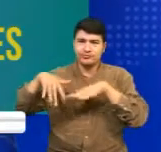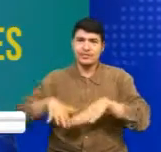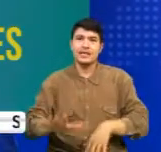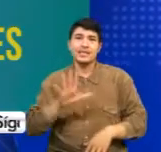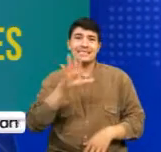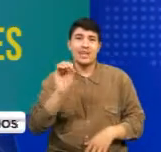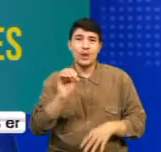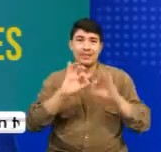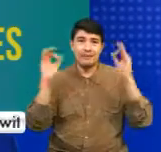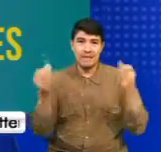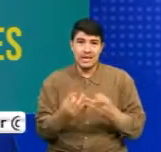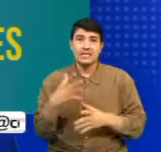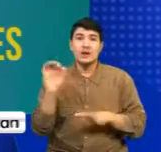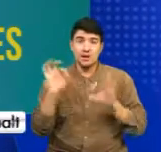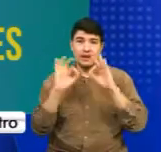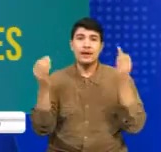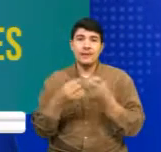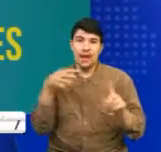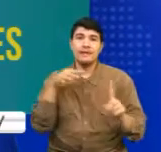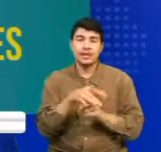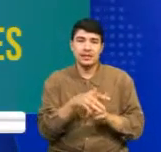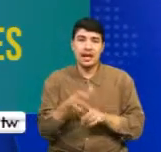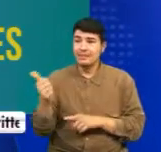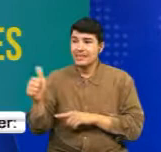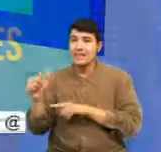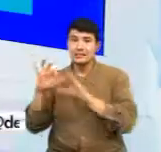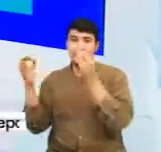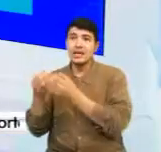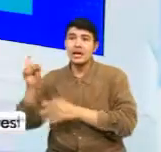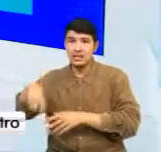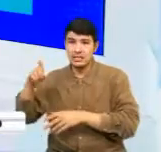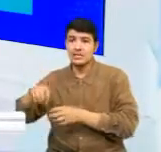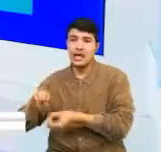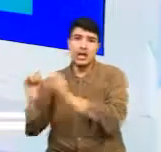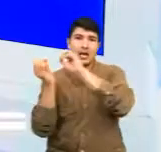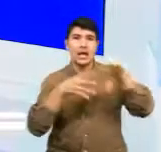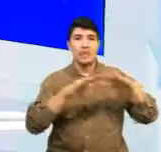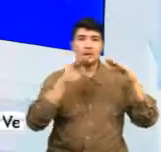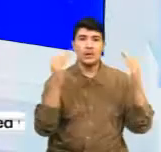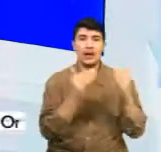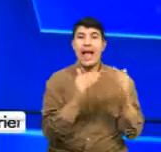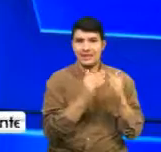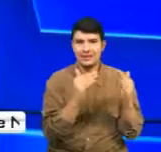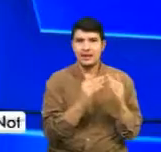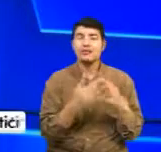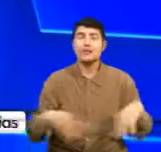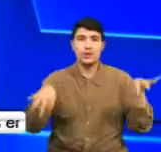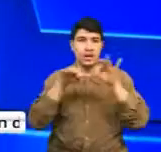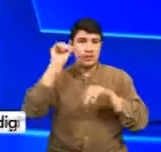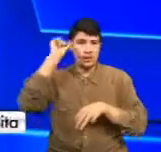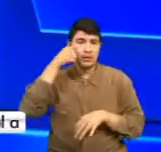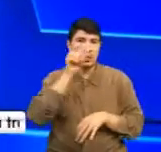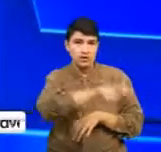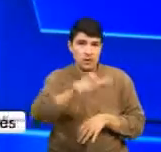hay 50 familias afectadas, de las cuales 10 necesitan reubicación inmediata. Es importante recordarle a cada una